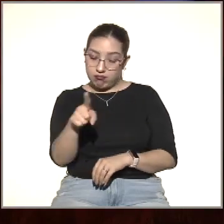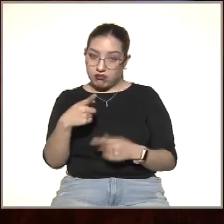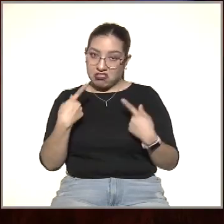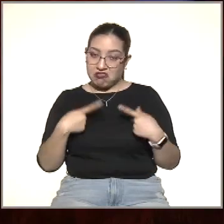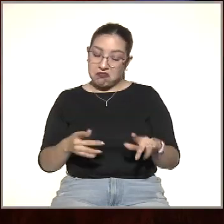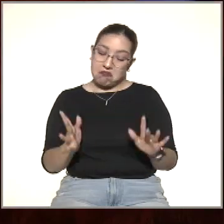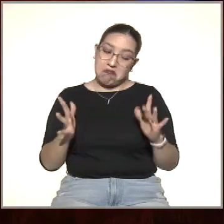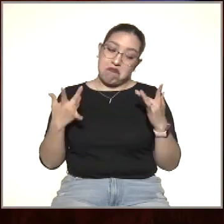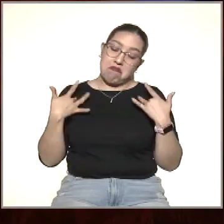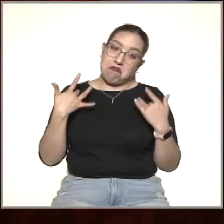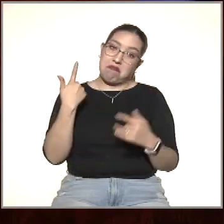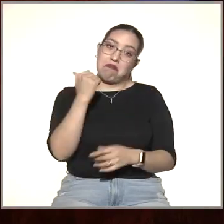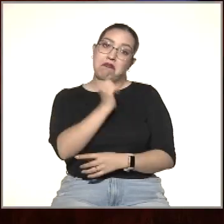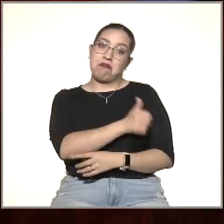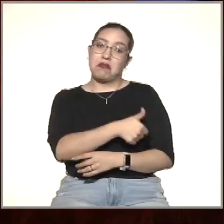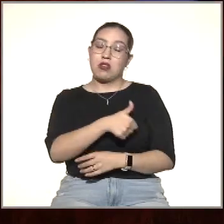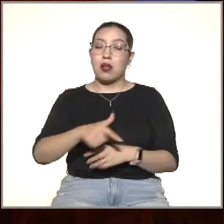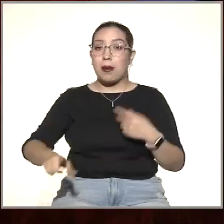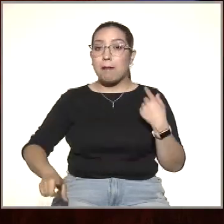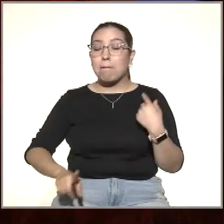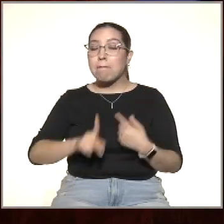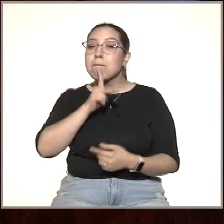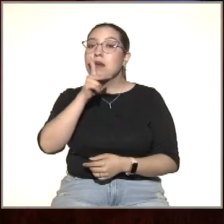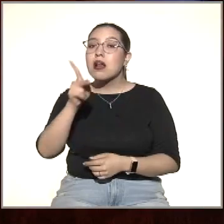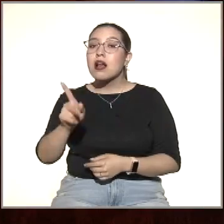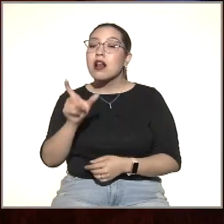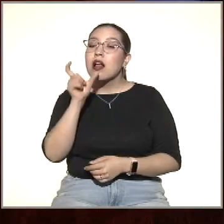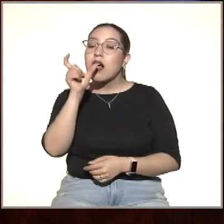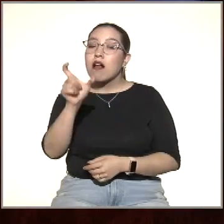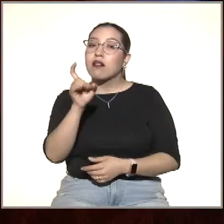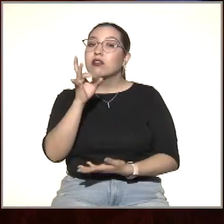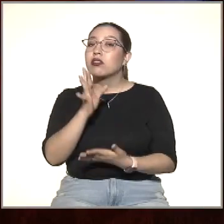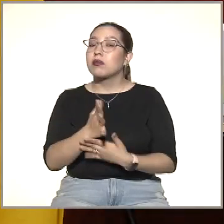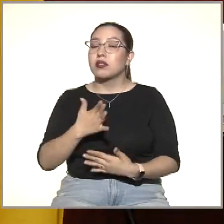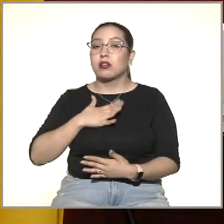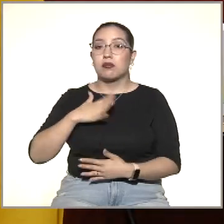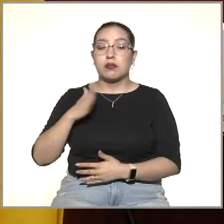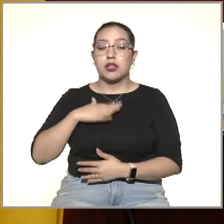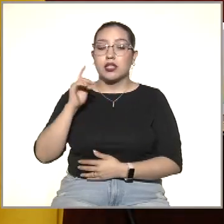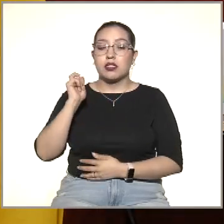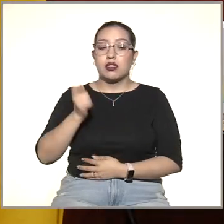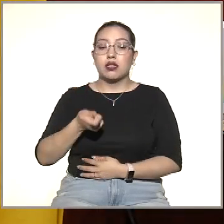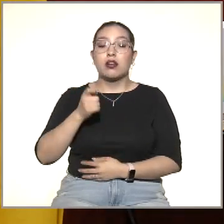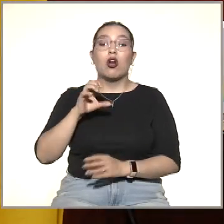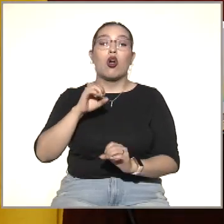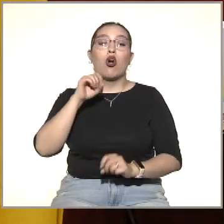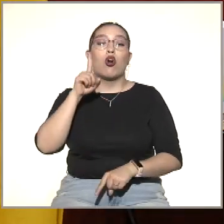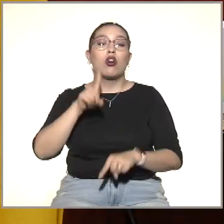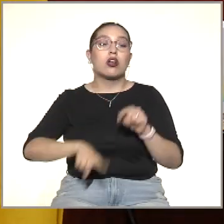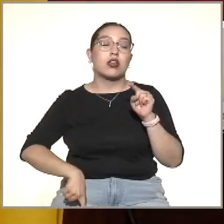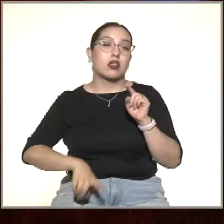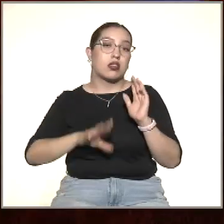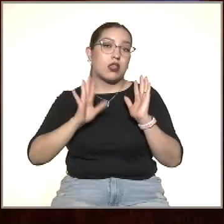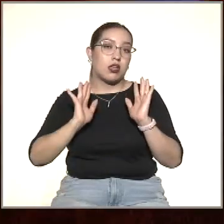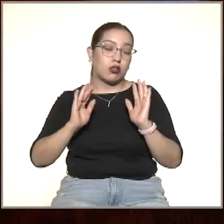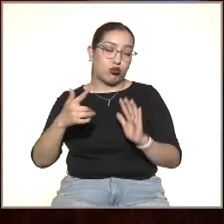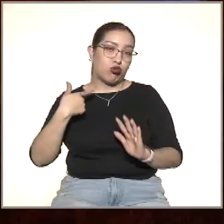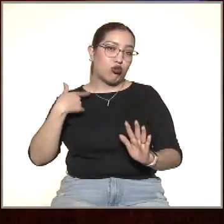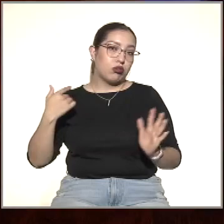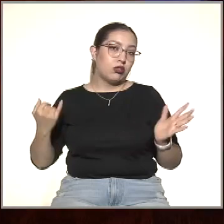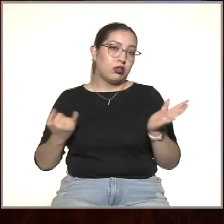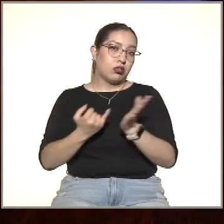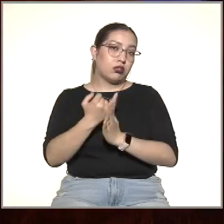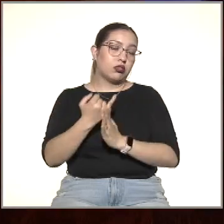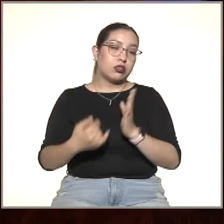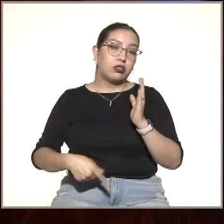palabras tienen solo el significado que nosotros le damos, también podemos quitarle ese significado o recuadrarlo está